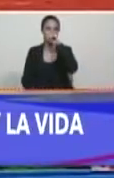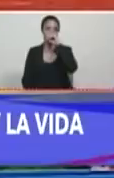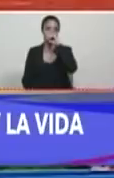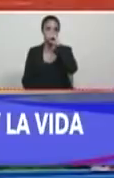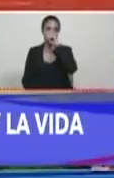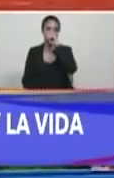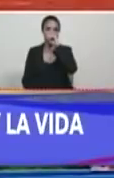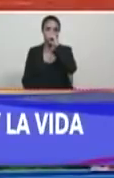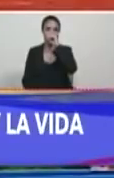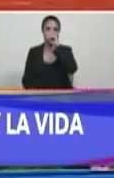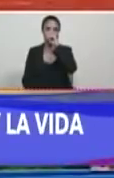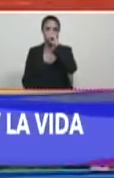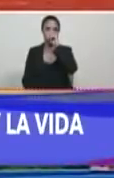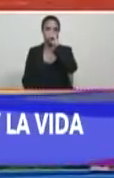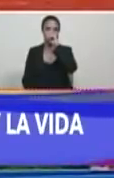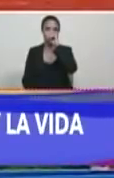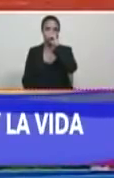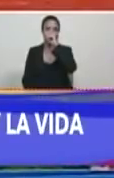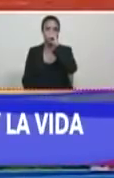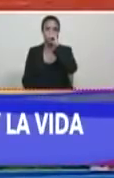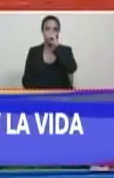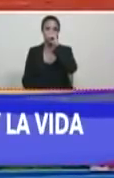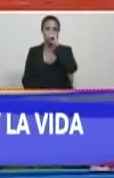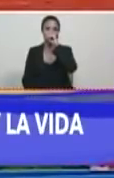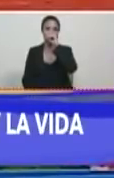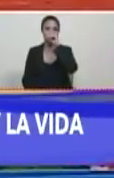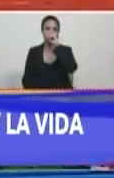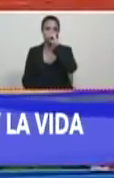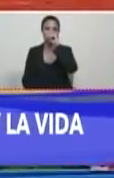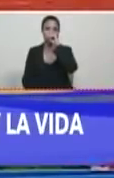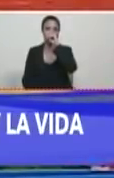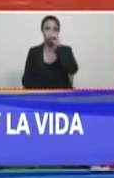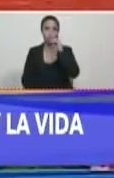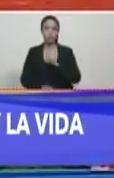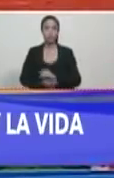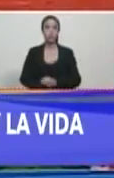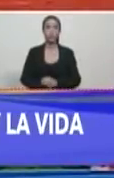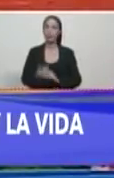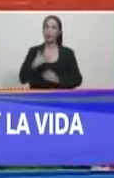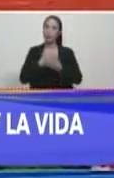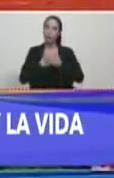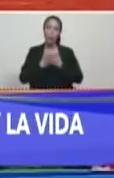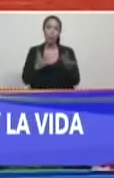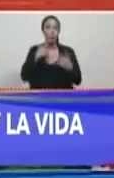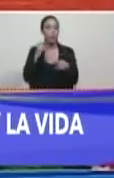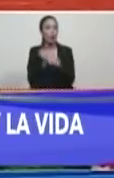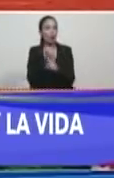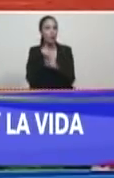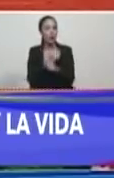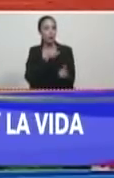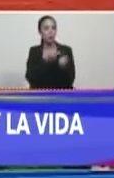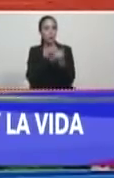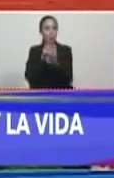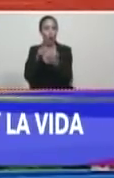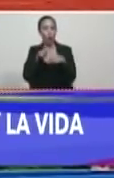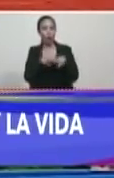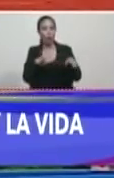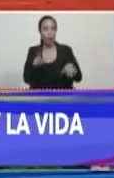amores. Tienen que ser obras. La obra diaria con el niño, con la niña, con el